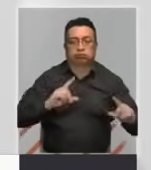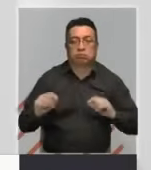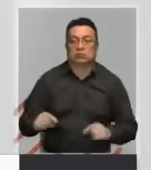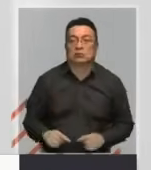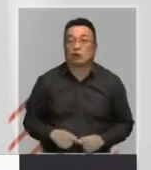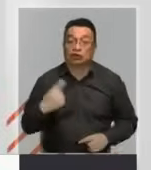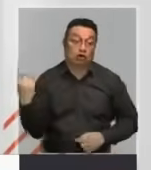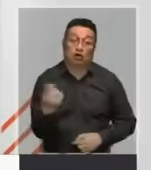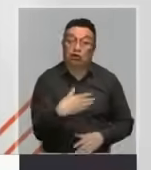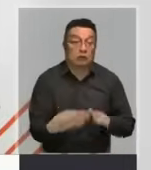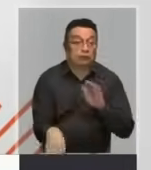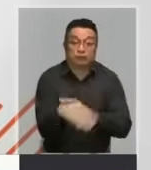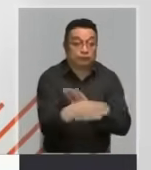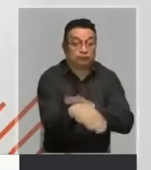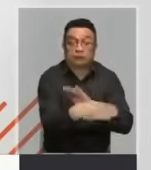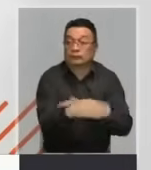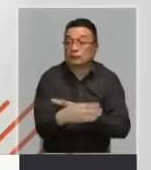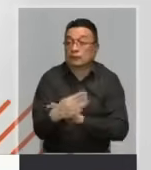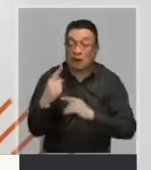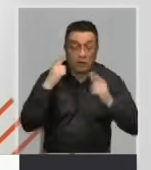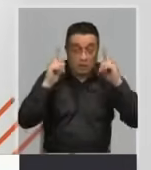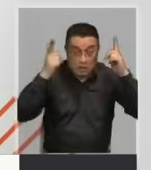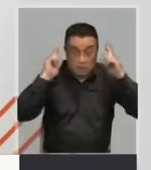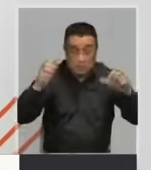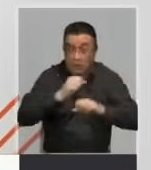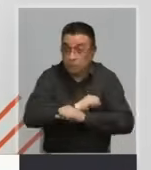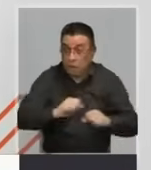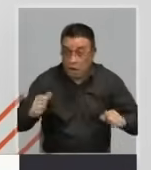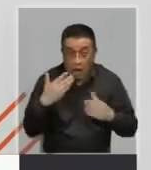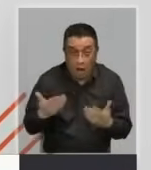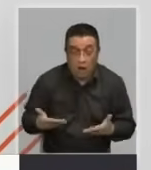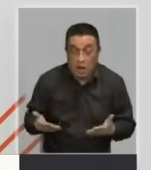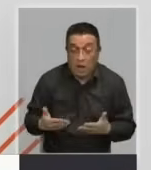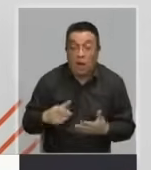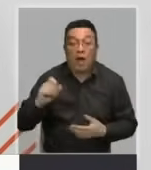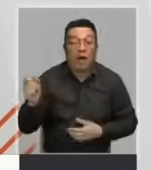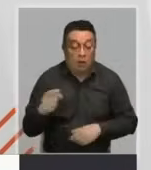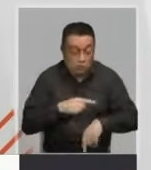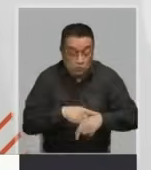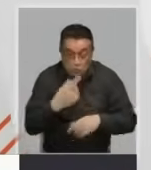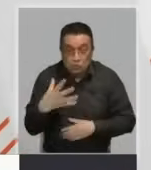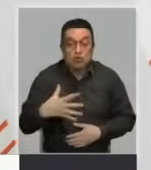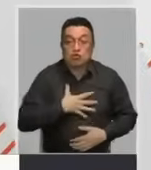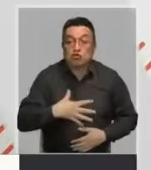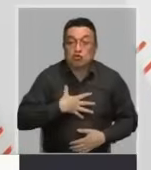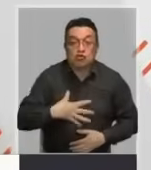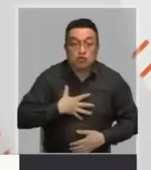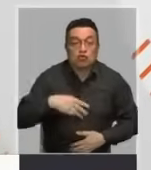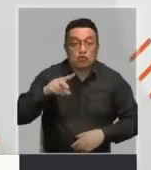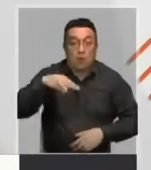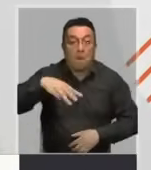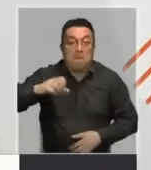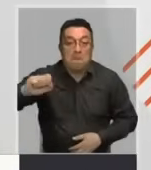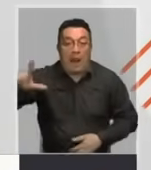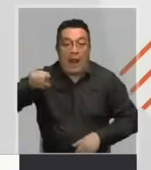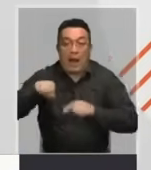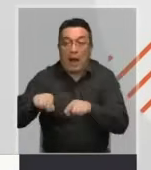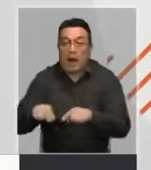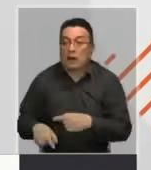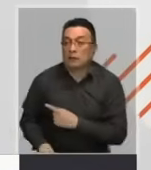evacuando al mall, se fue a escuchar un fuerte ruido. Fueron los primeros momentos de alerta en los centros comerciales atacados.